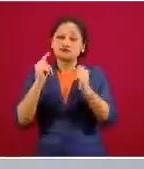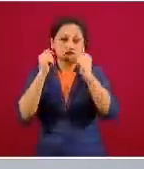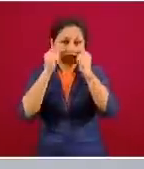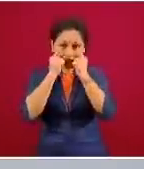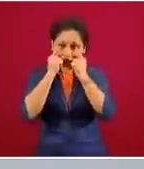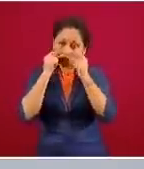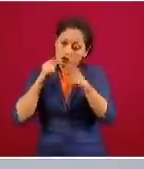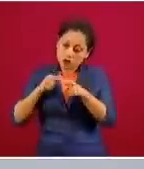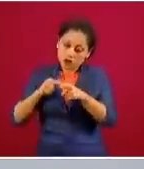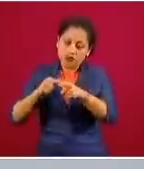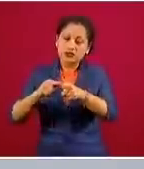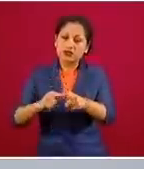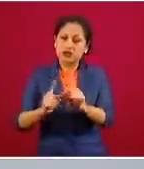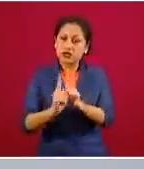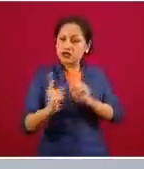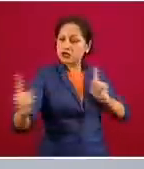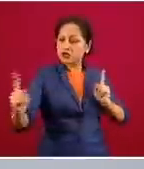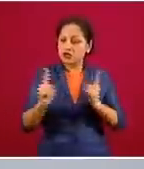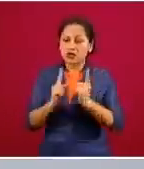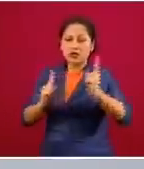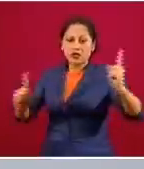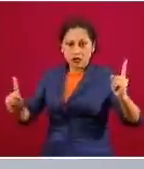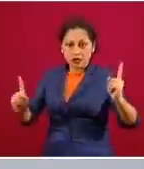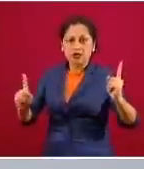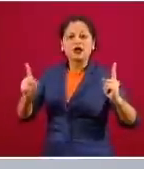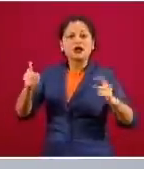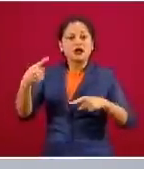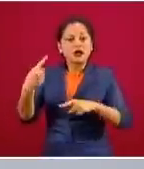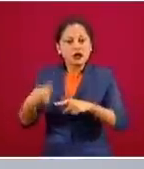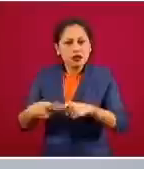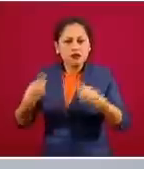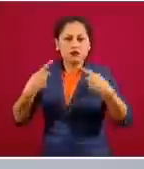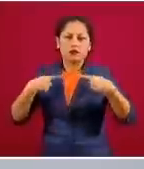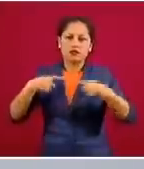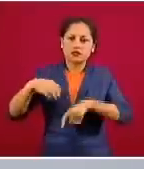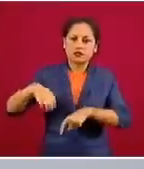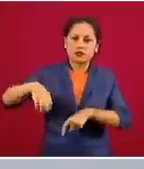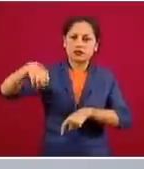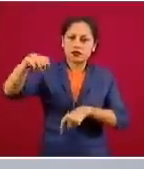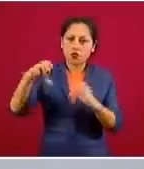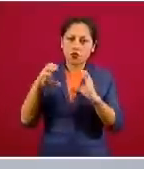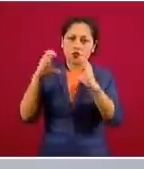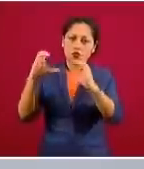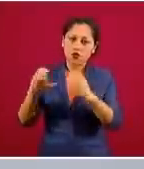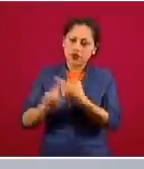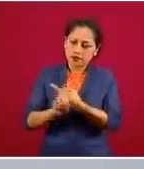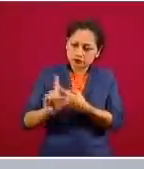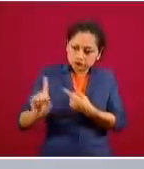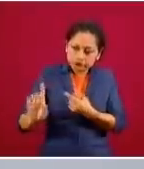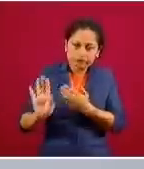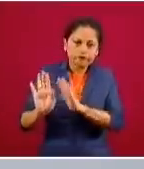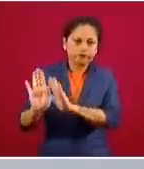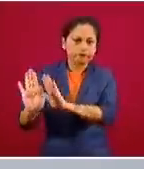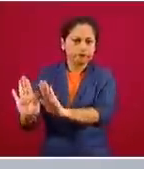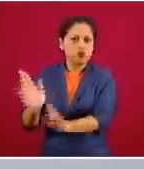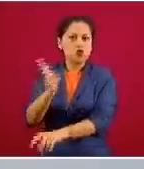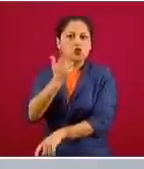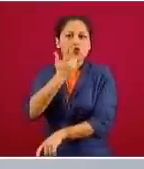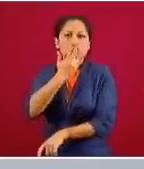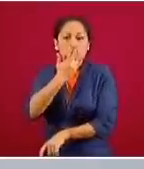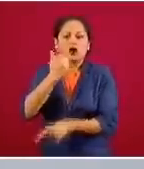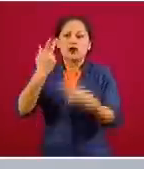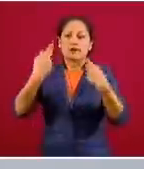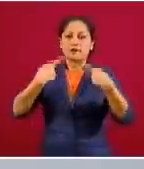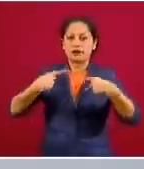las personas adultas mayores y las personas que tienen enfermedades crónicas que los hacen más